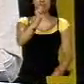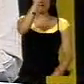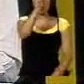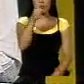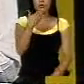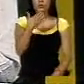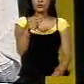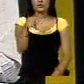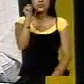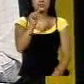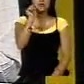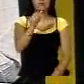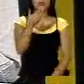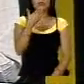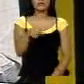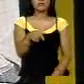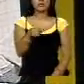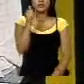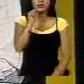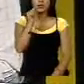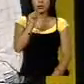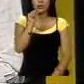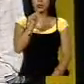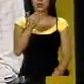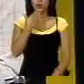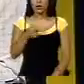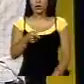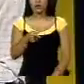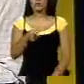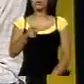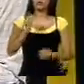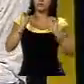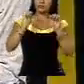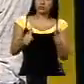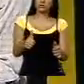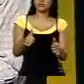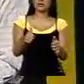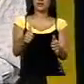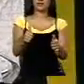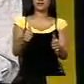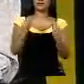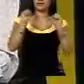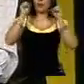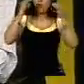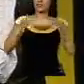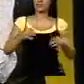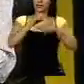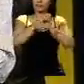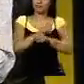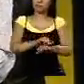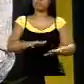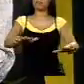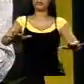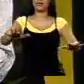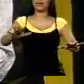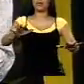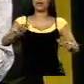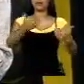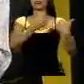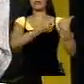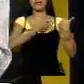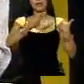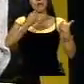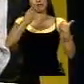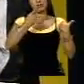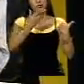día sábado, se inicia la fase del despliegue en las tareas políticas.